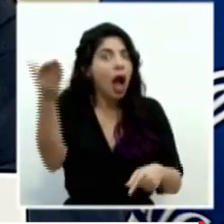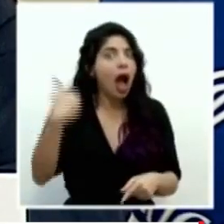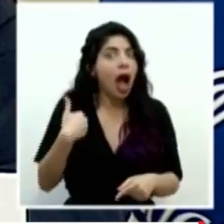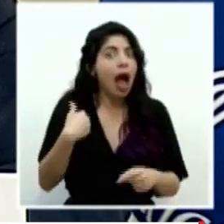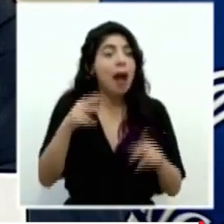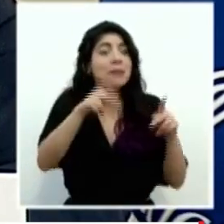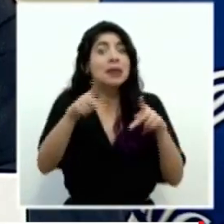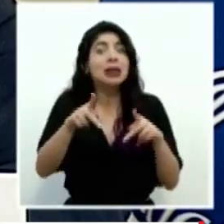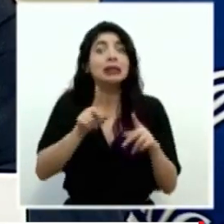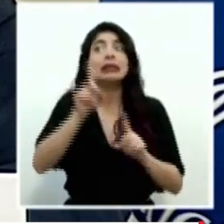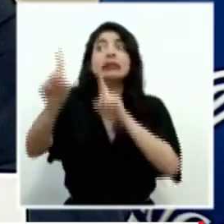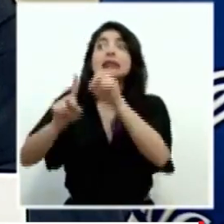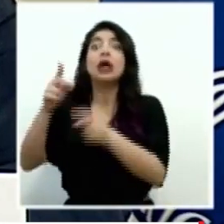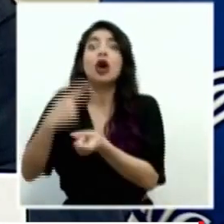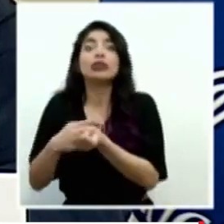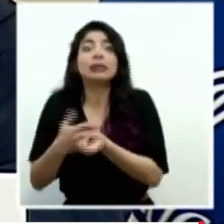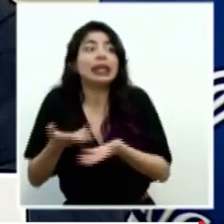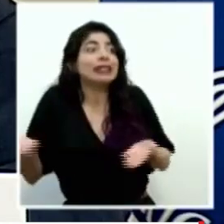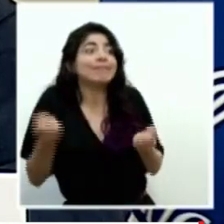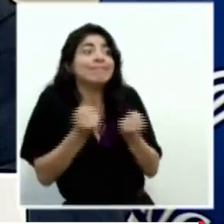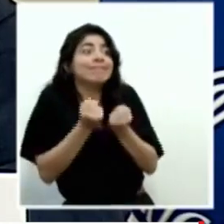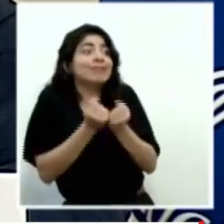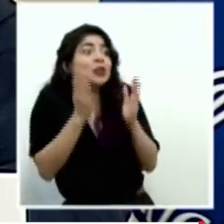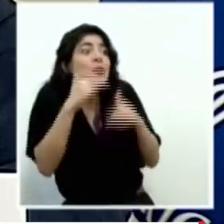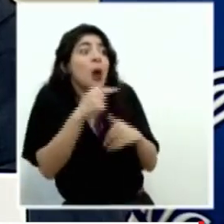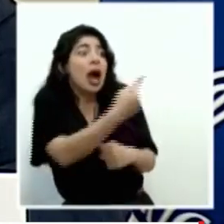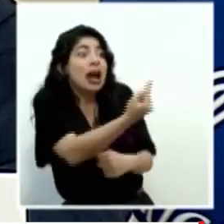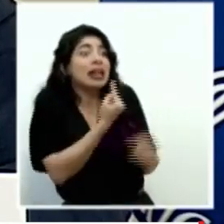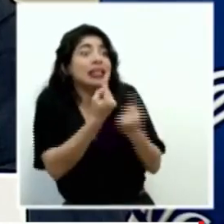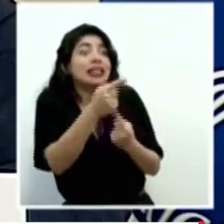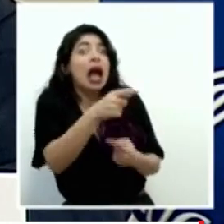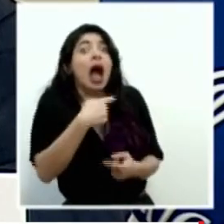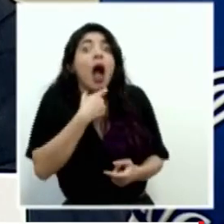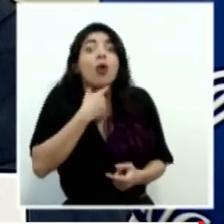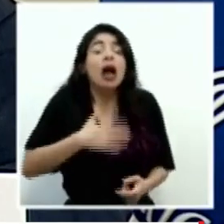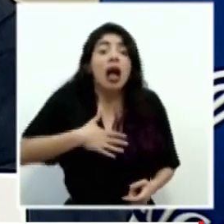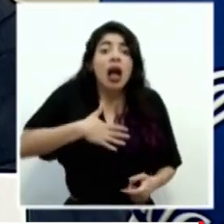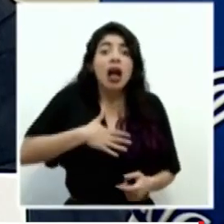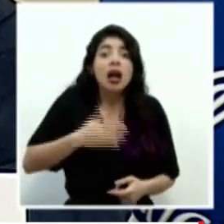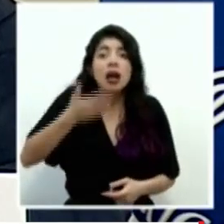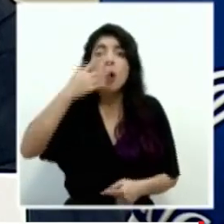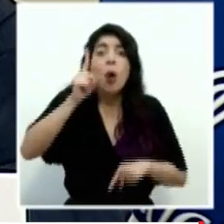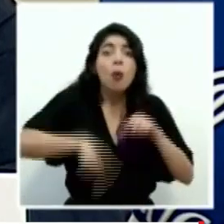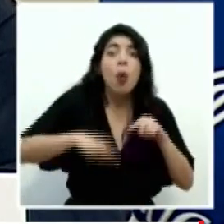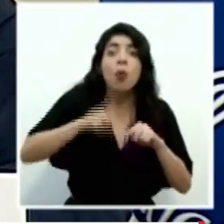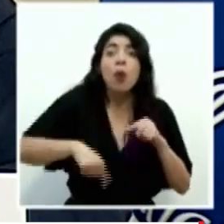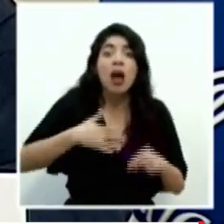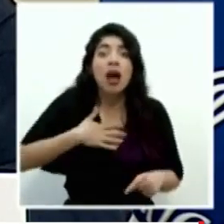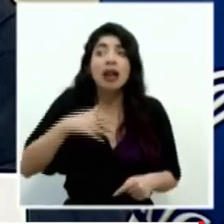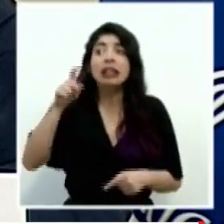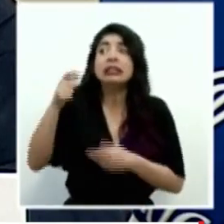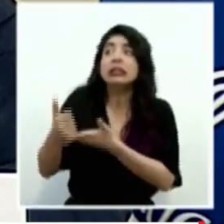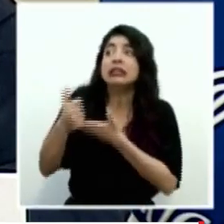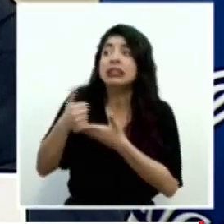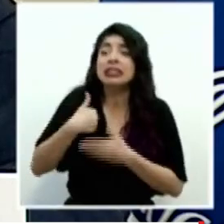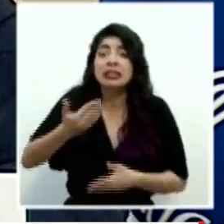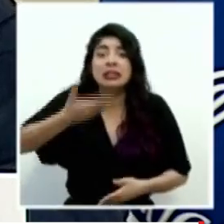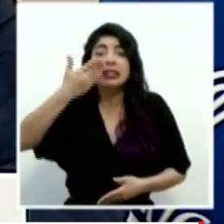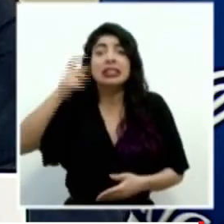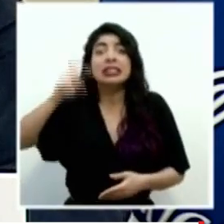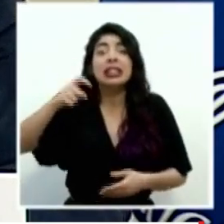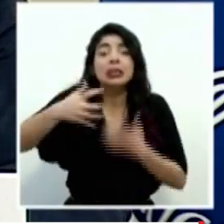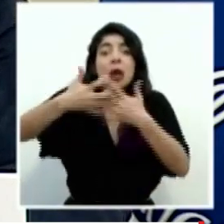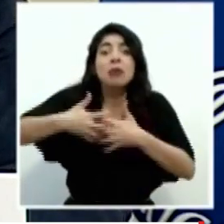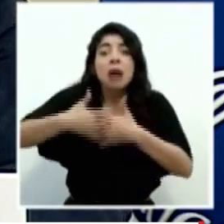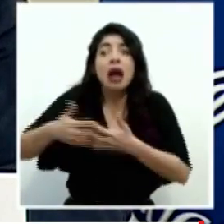países, en donde lamentablemente no hay lugar para la gente que se está ahogando, que no puede respirar por sí sola, que su dificultad respiratoria